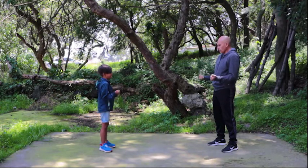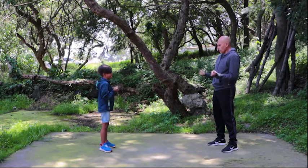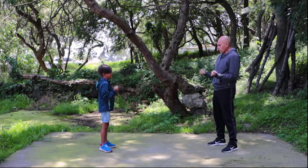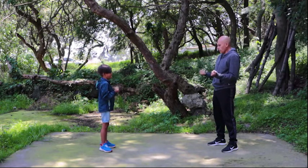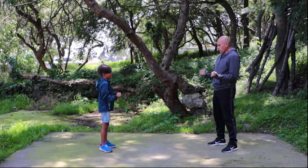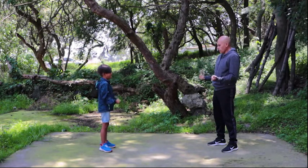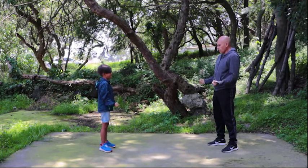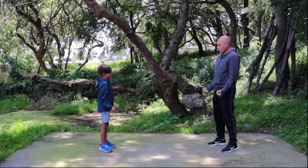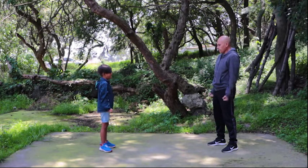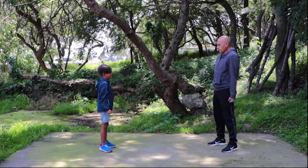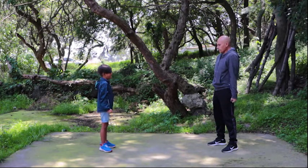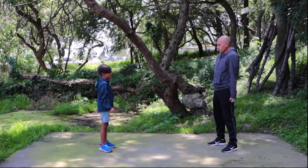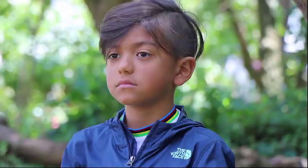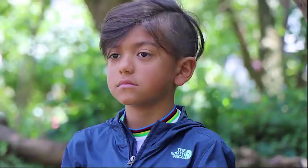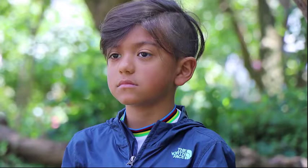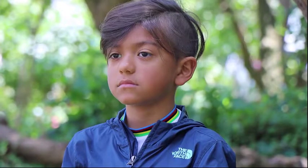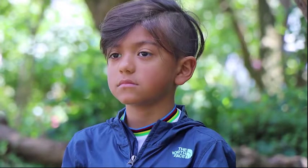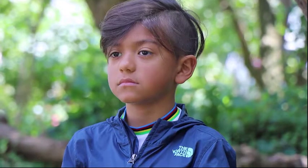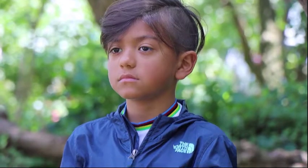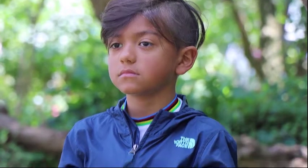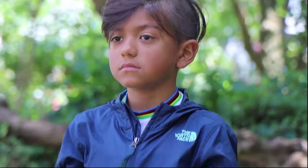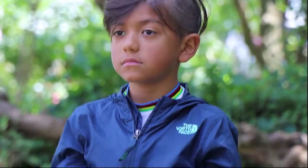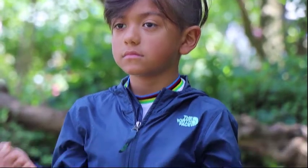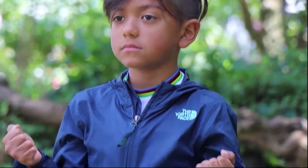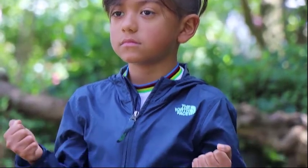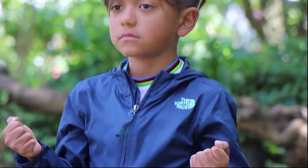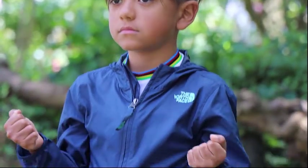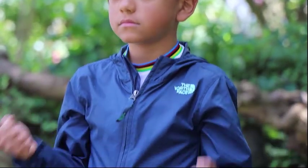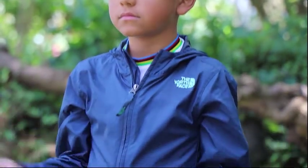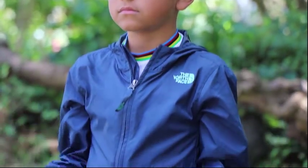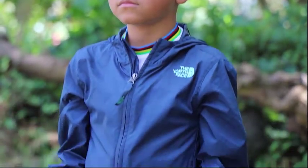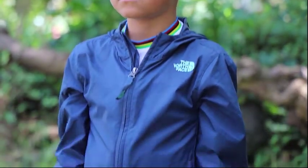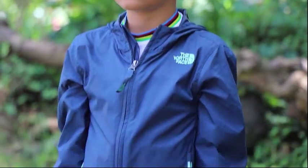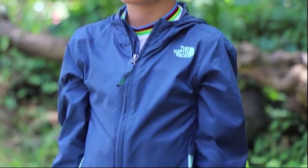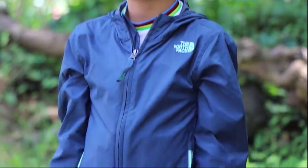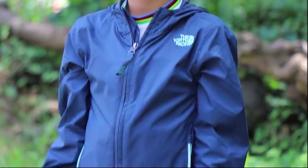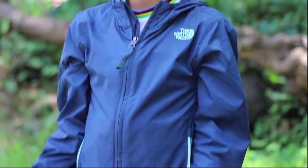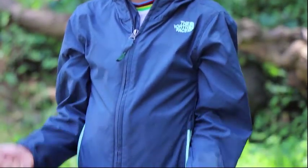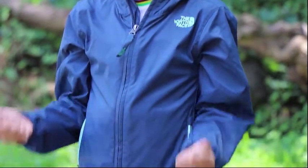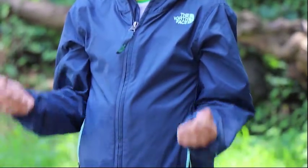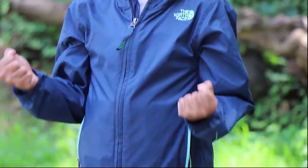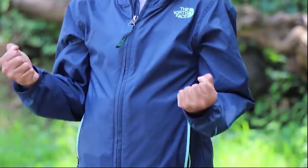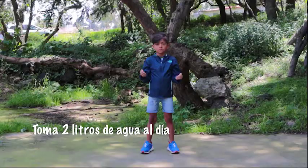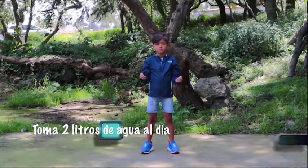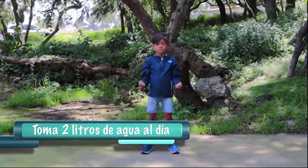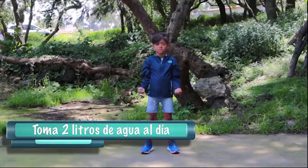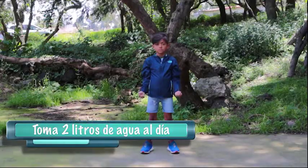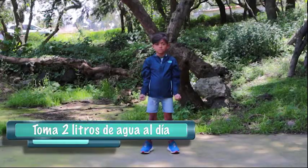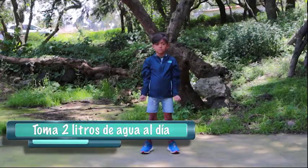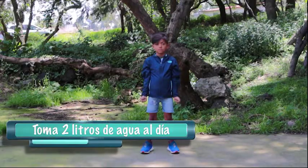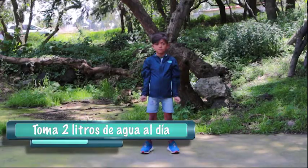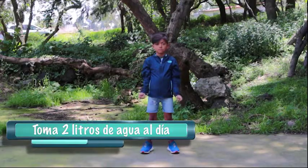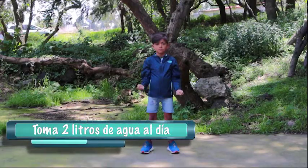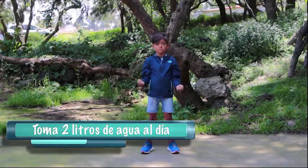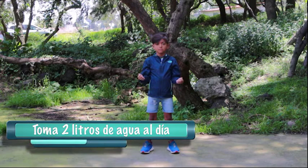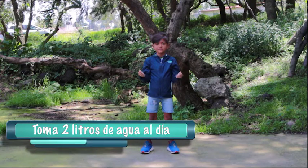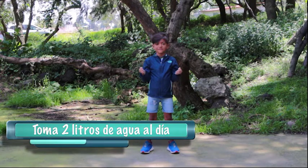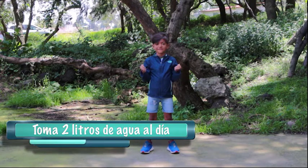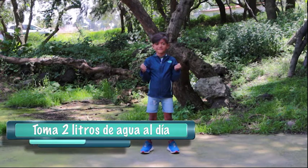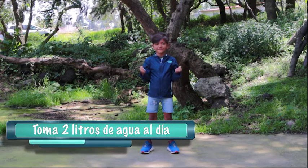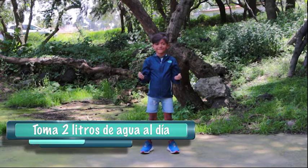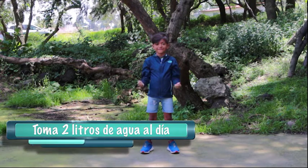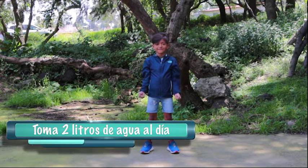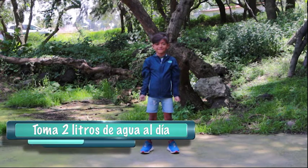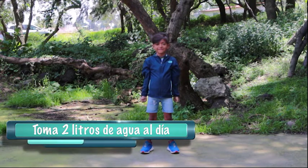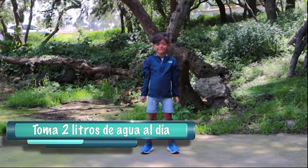más, bien, flexionamos a 90 grados, bajamos, flexión, extensión,